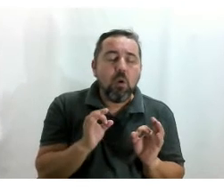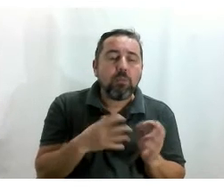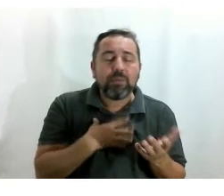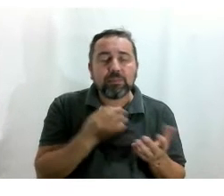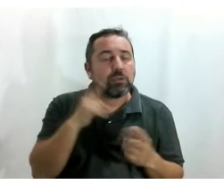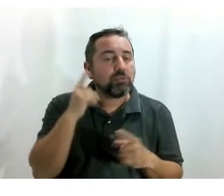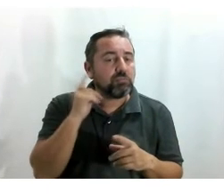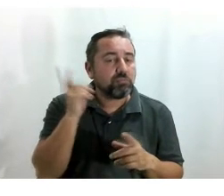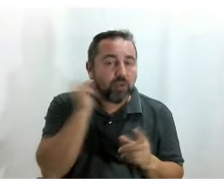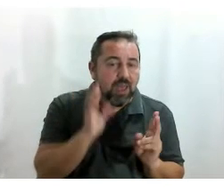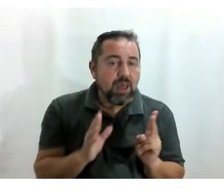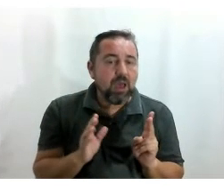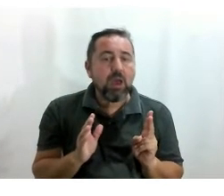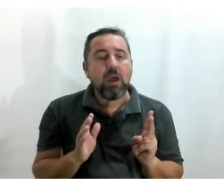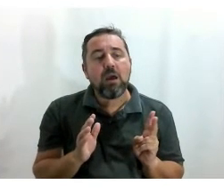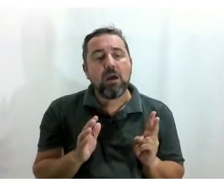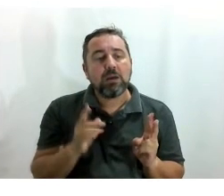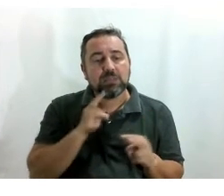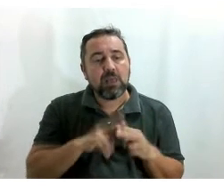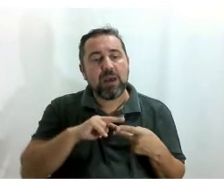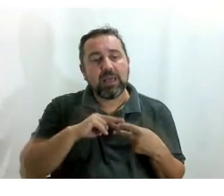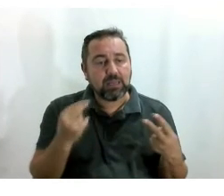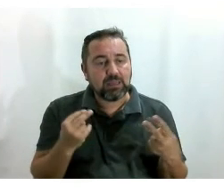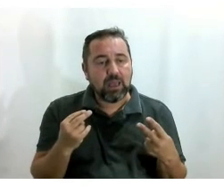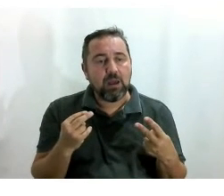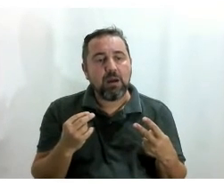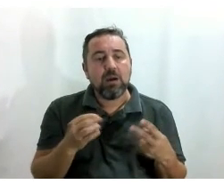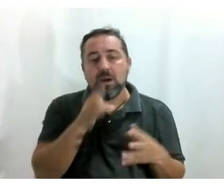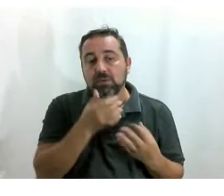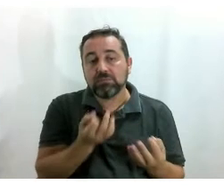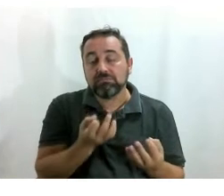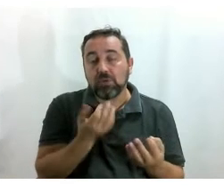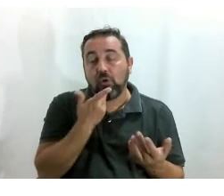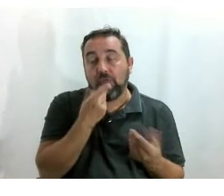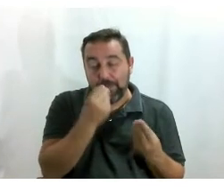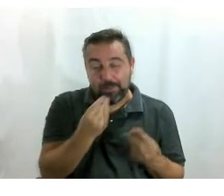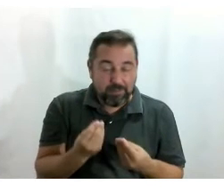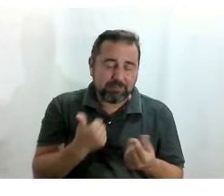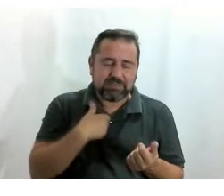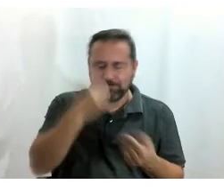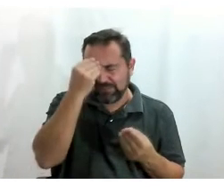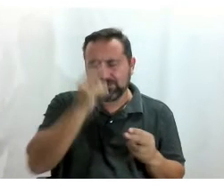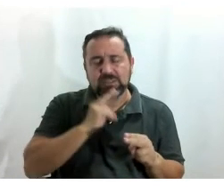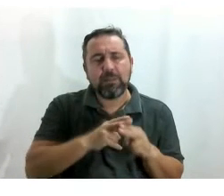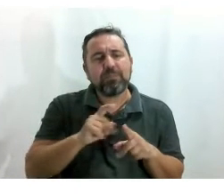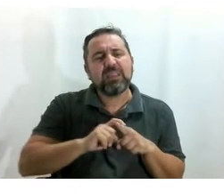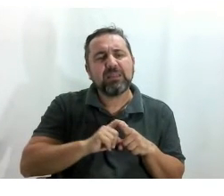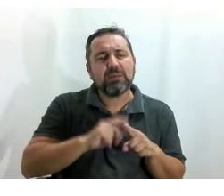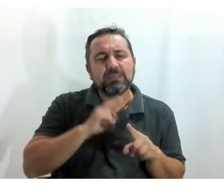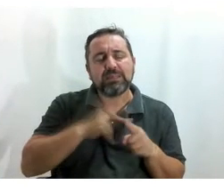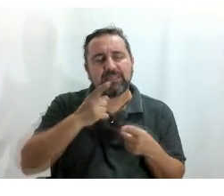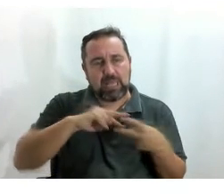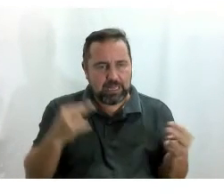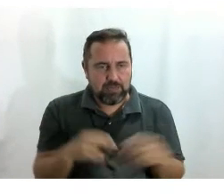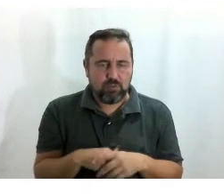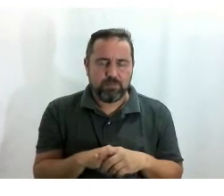una sordera genética bien establecida, con la mutación bien conocida, se está pensando más en terapias de tipo genético,